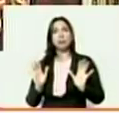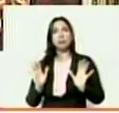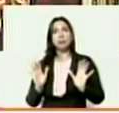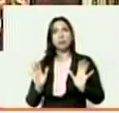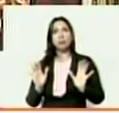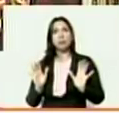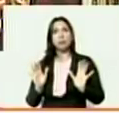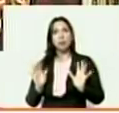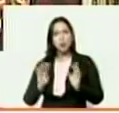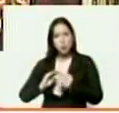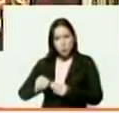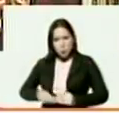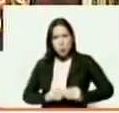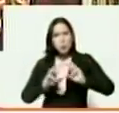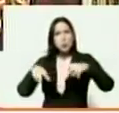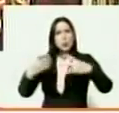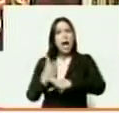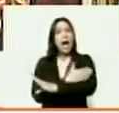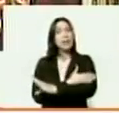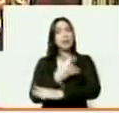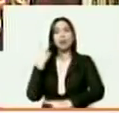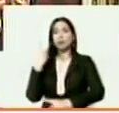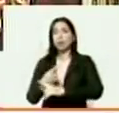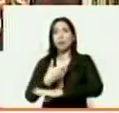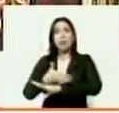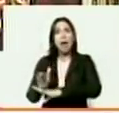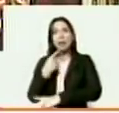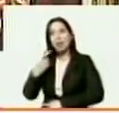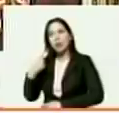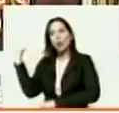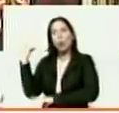Que se rectifique antes de que sea tarde, le digo a Colombia.